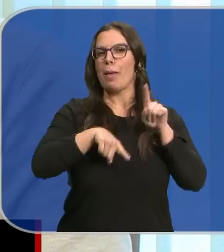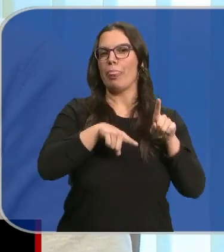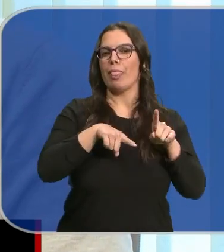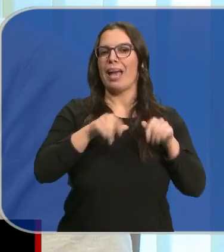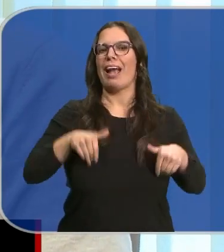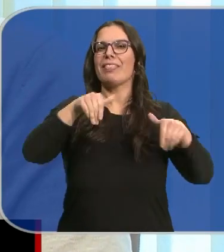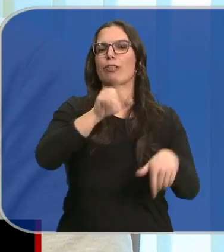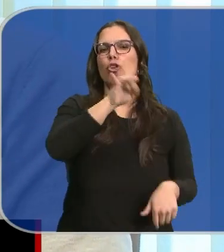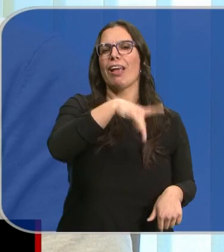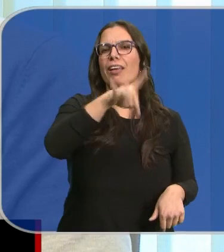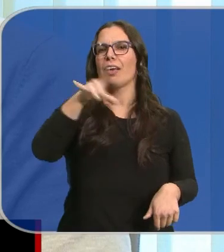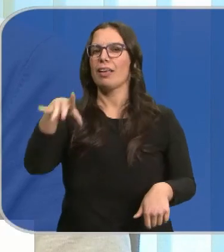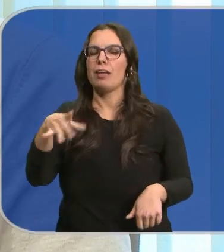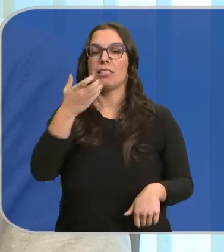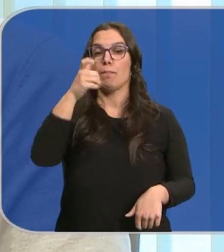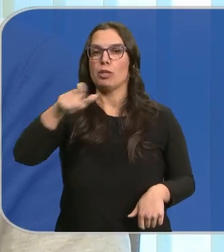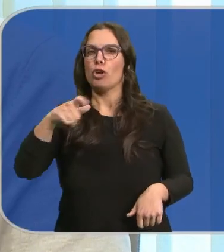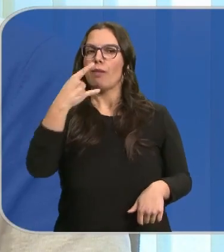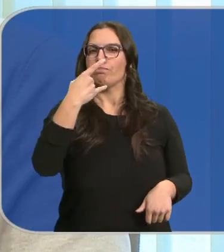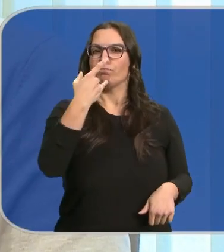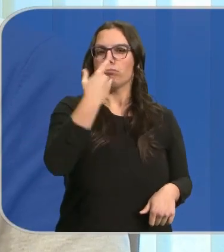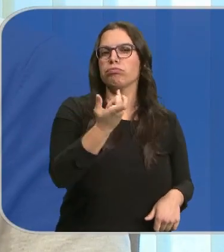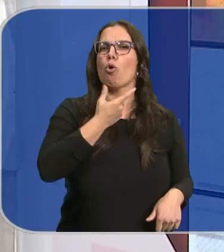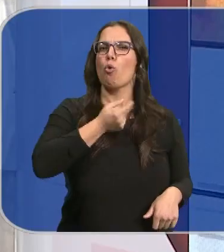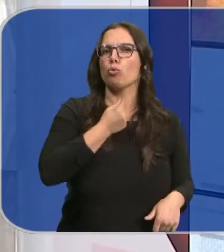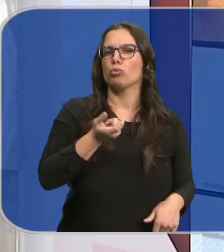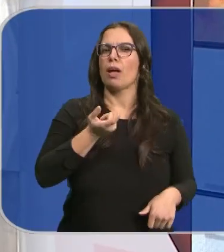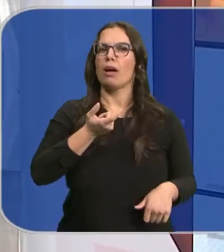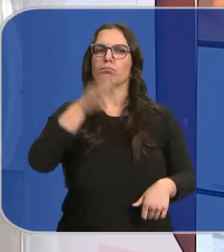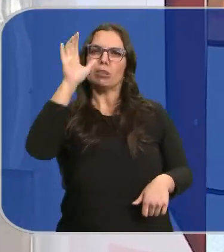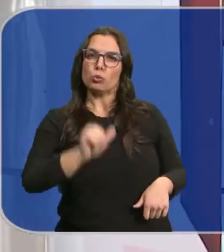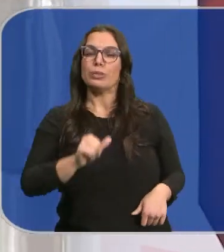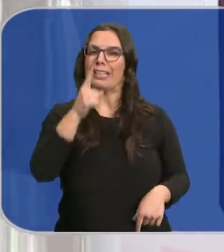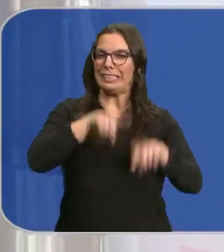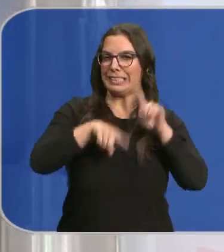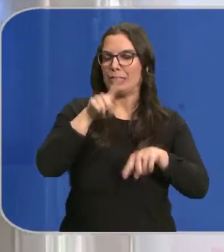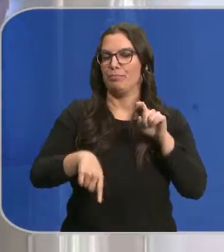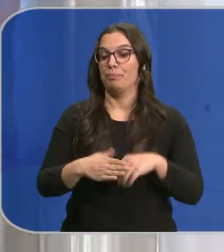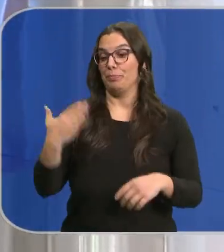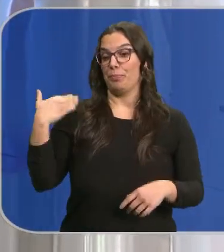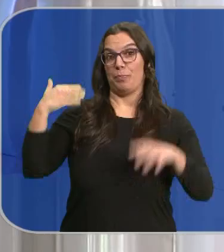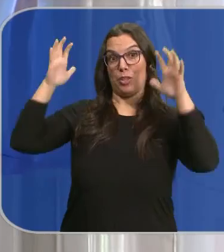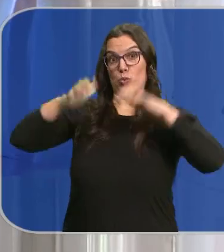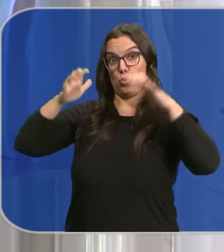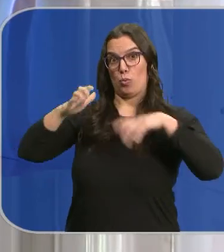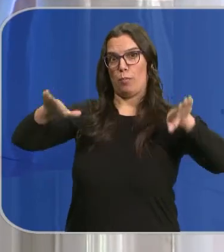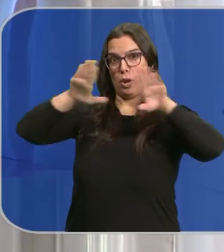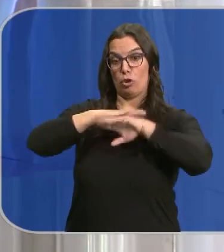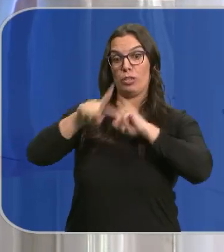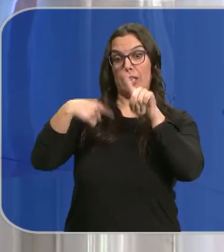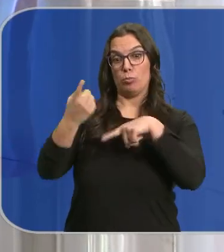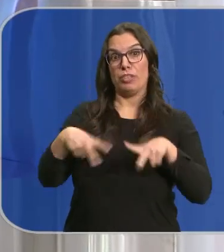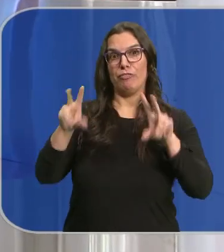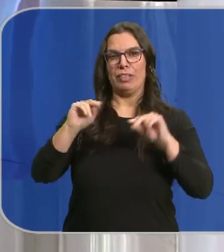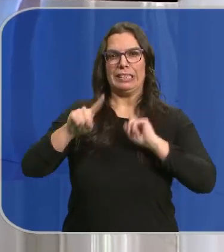que sea atractivo, que escuche. Ha llovido durante la noche y después de la lluvia hemos